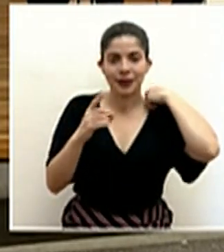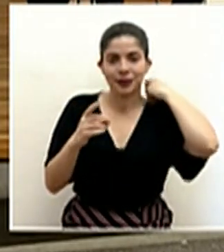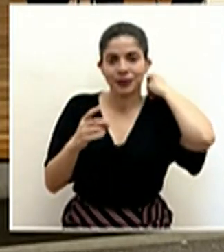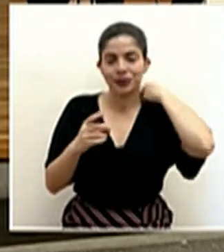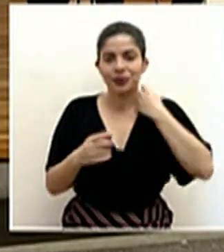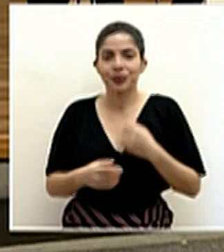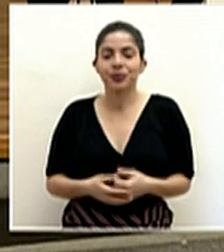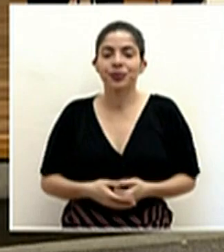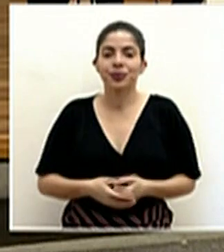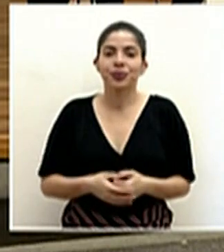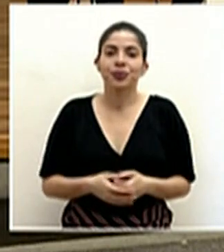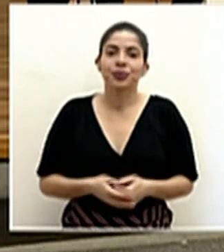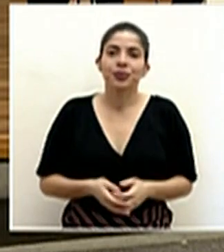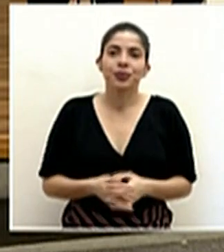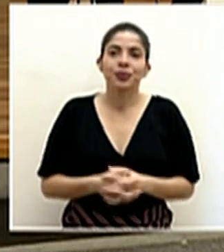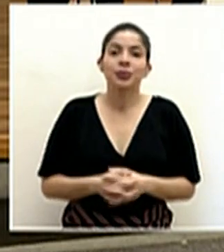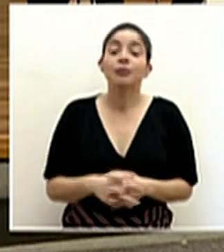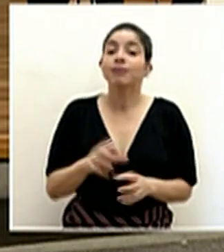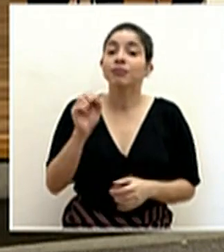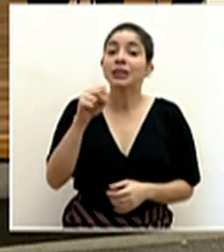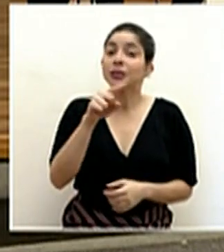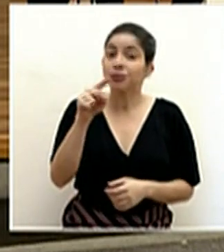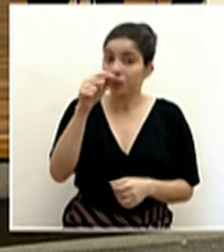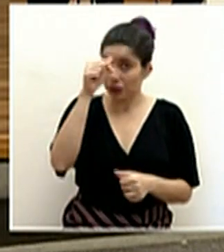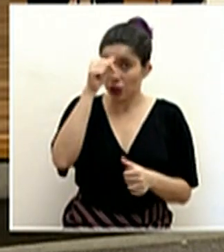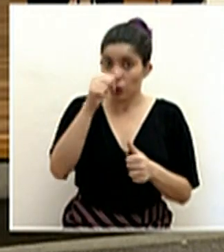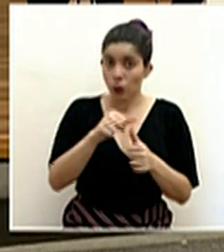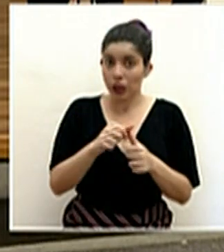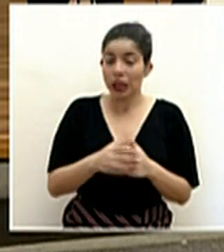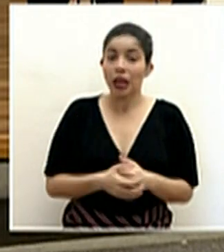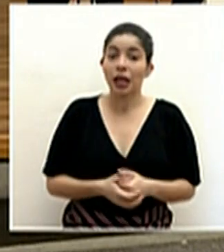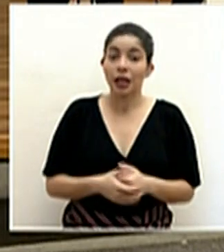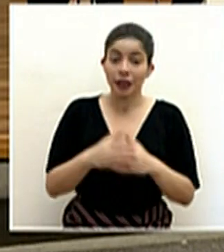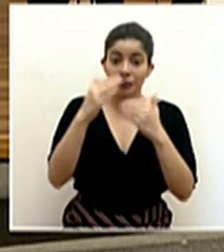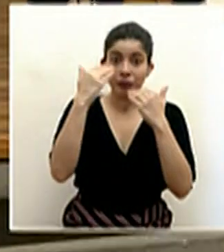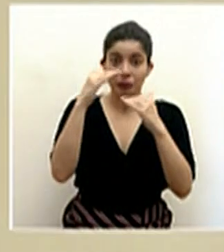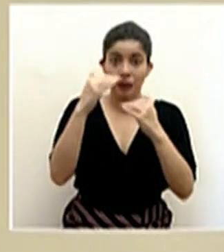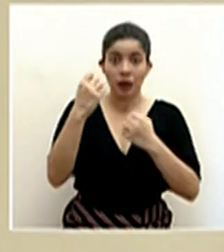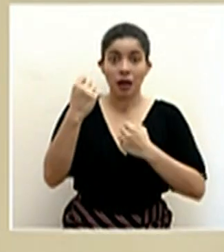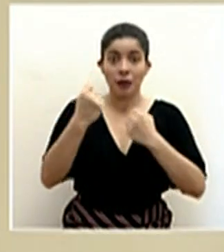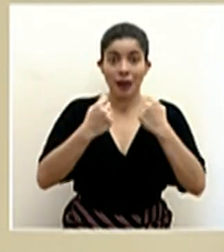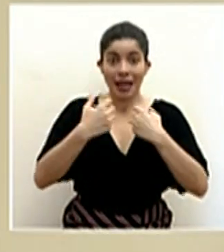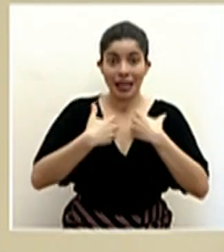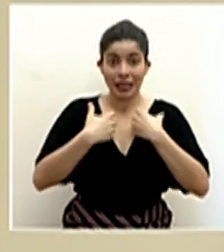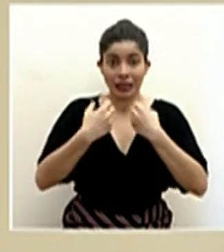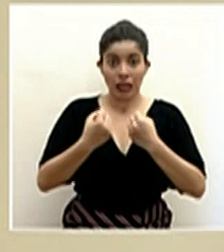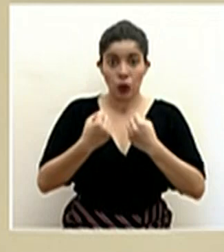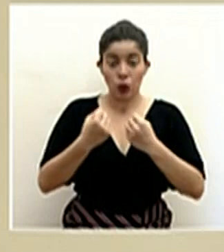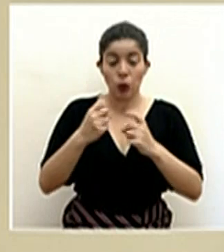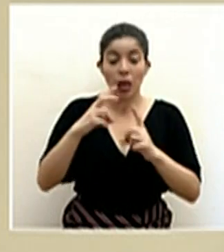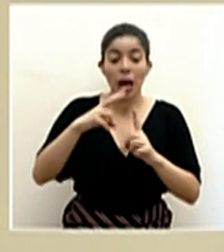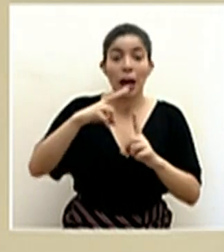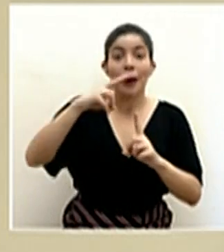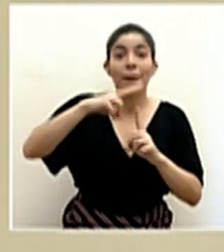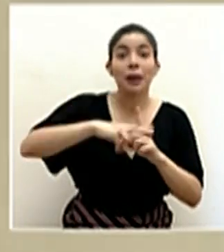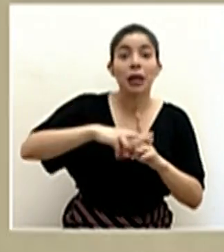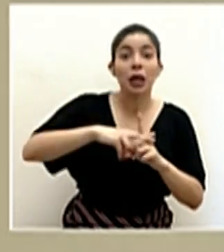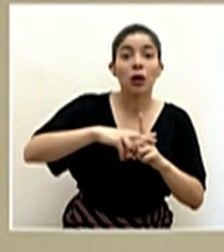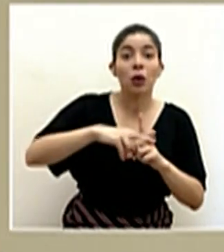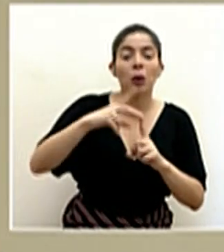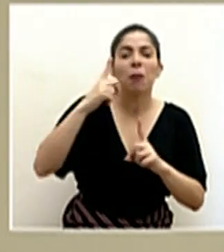la consulta. Sí, recordemos que la restricción vehicular sanitaria se tomó justamente